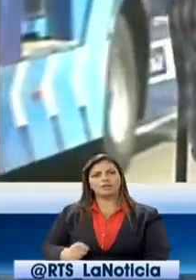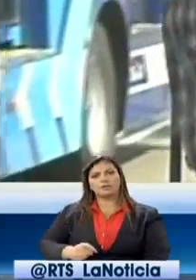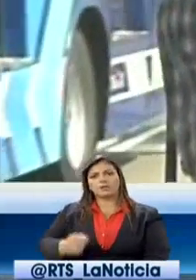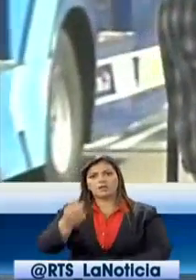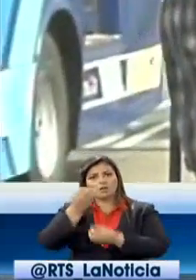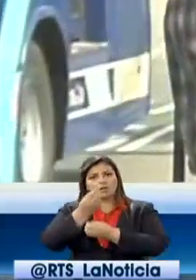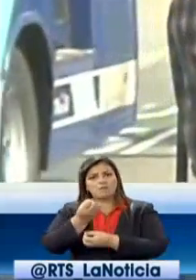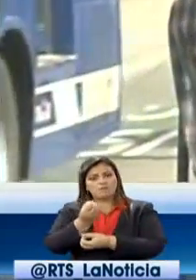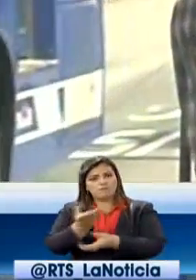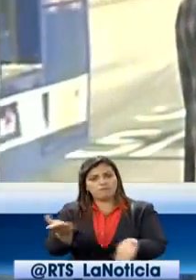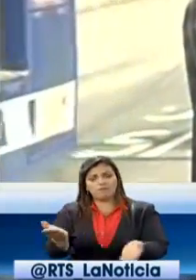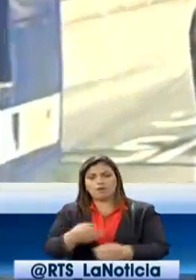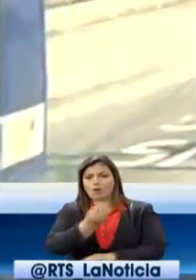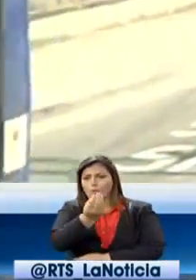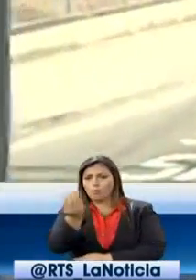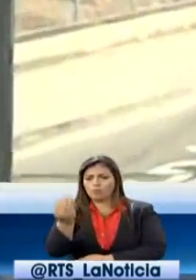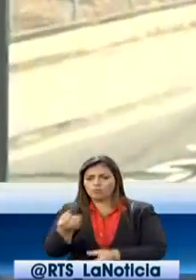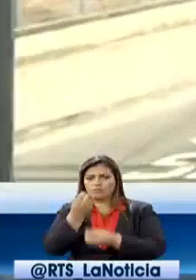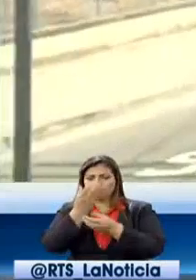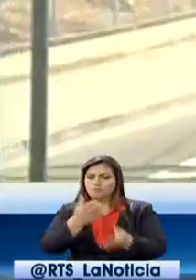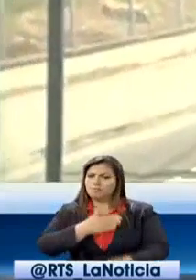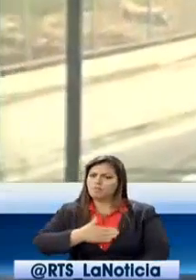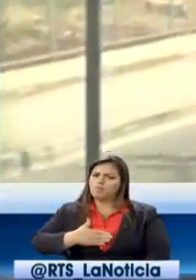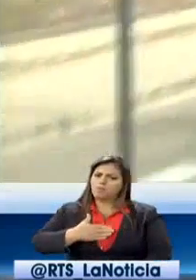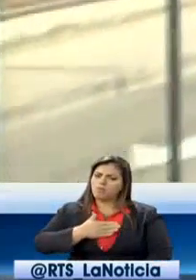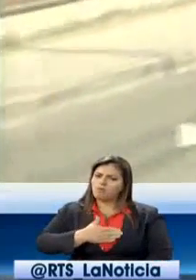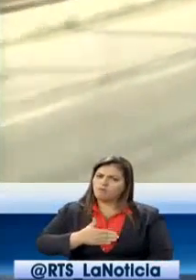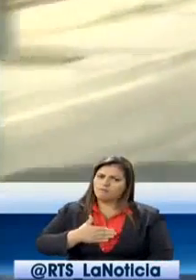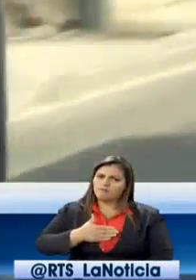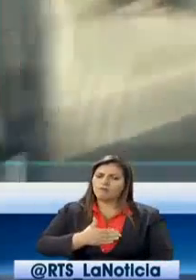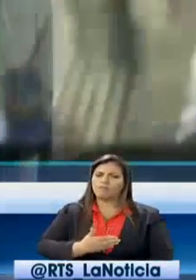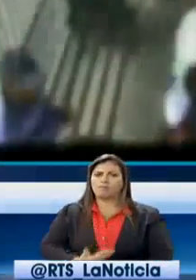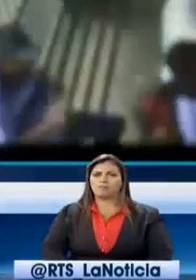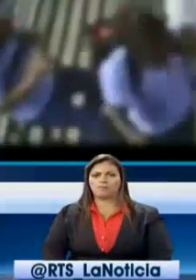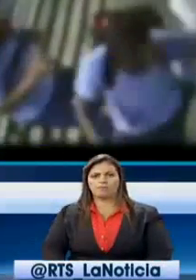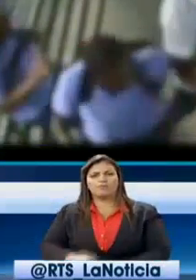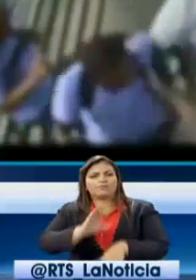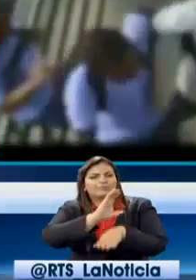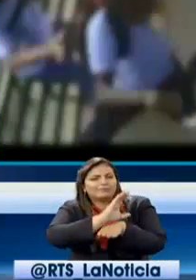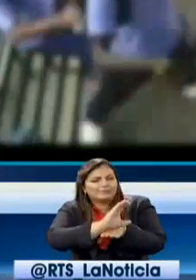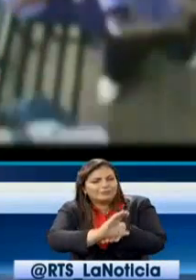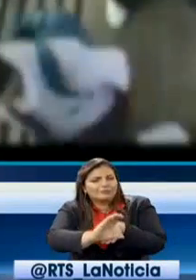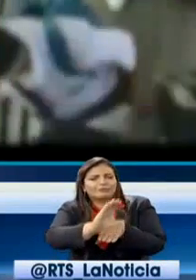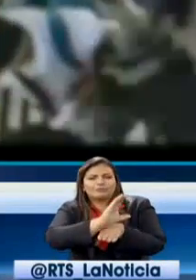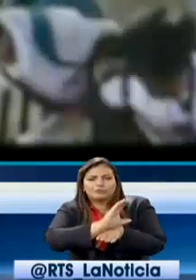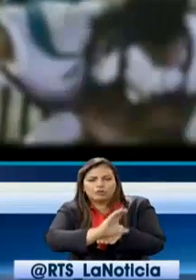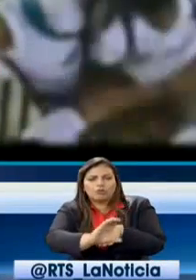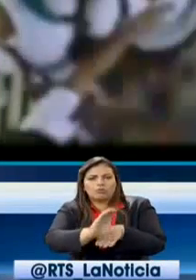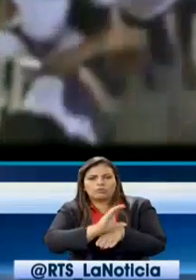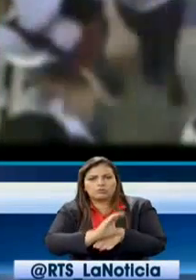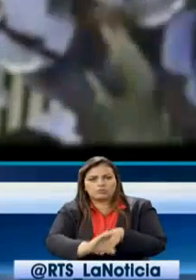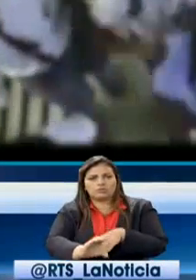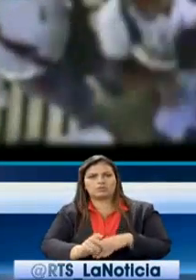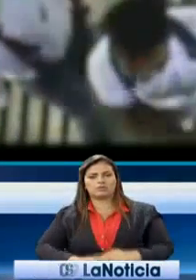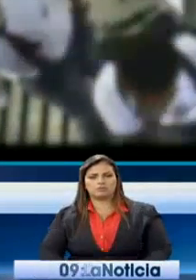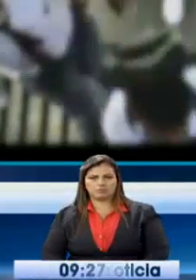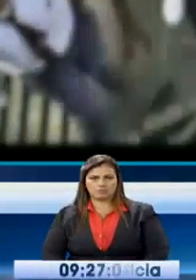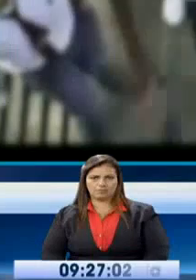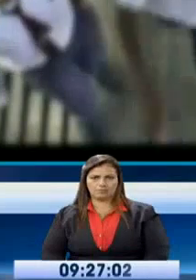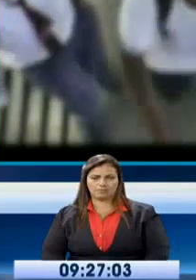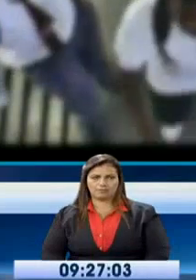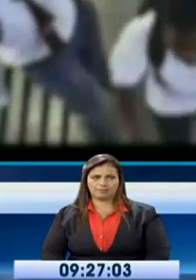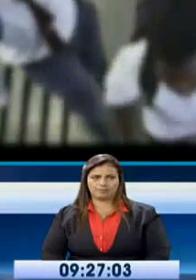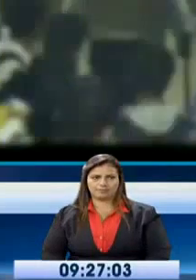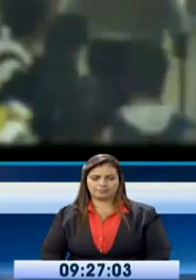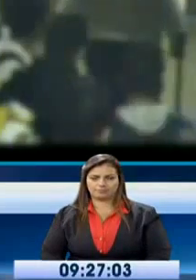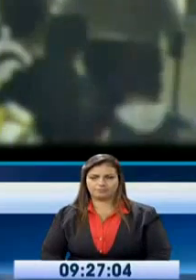explique, alguien especializado. Una orientación. Exactamente, una orientación. Okay. Muchísimas gracias. Entonces ya estamos escuchando. Él lo que